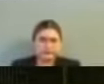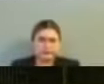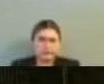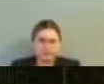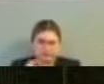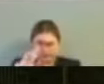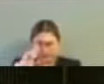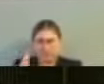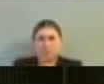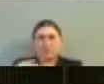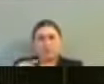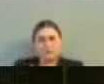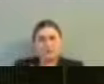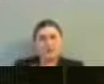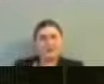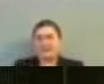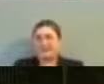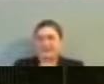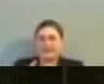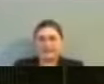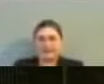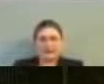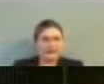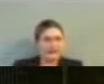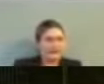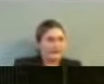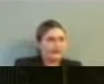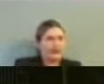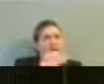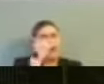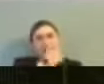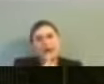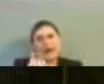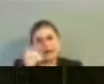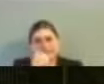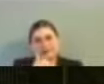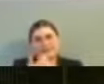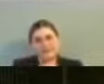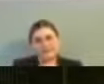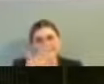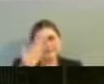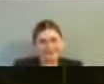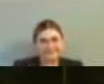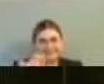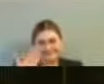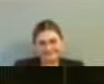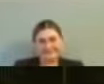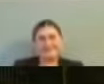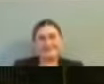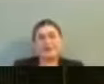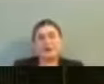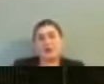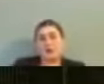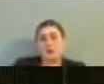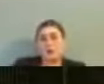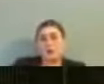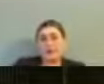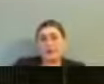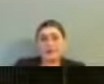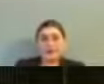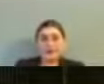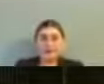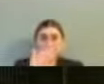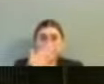de pasar ese costo a los estudiantes. El gobierno del estado